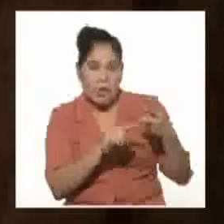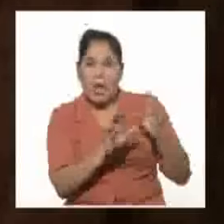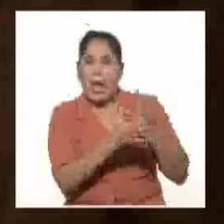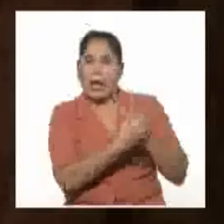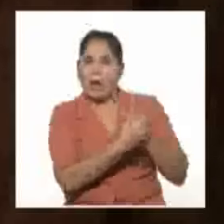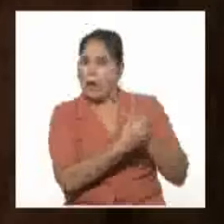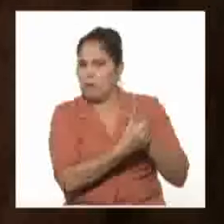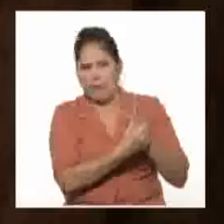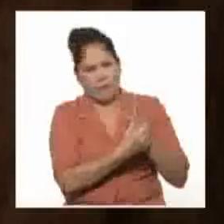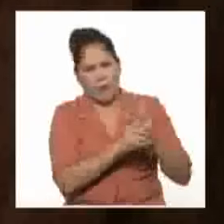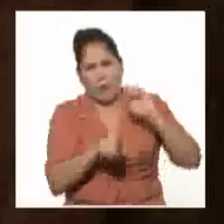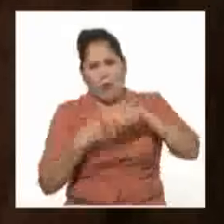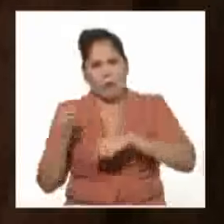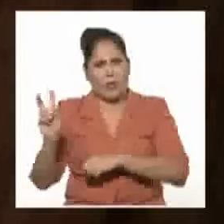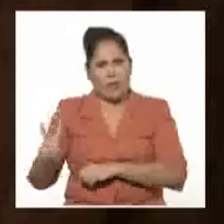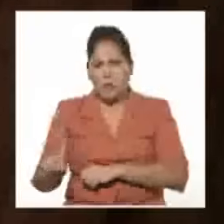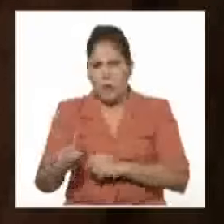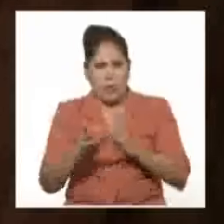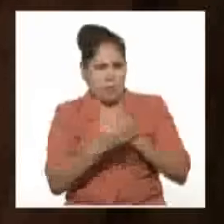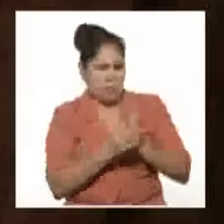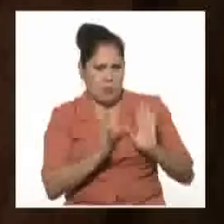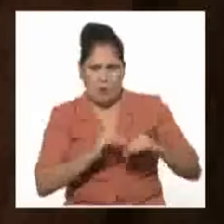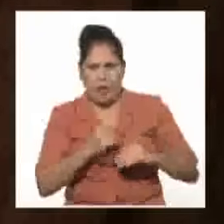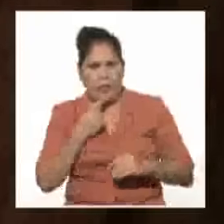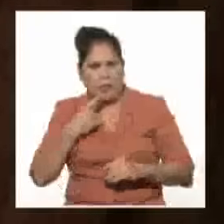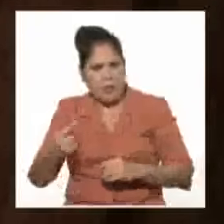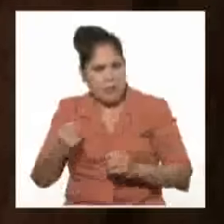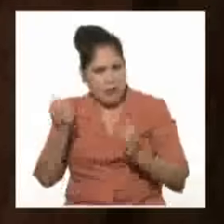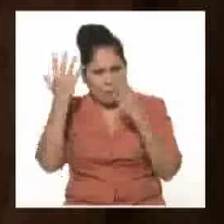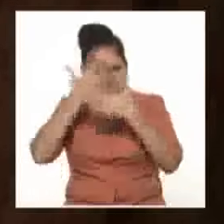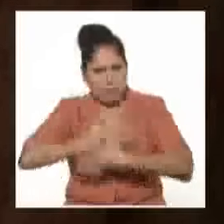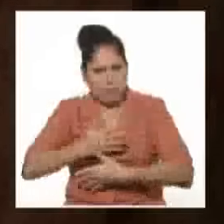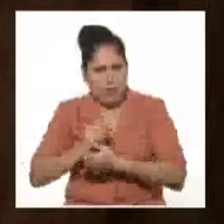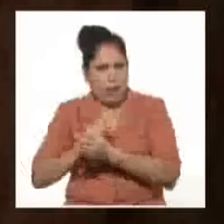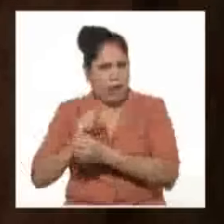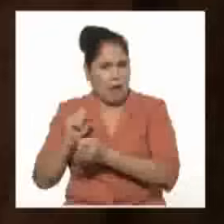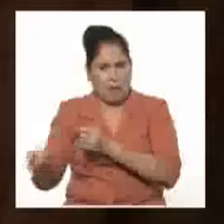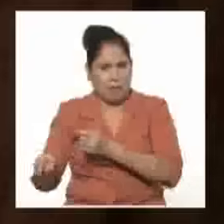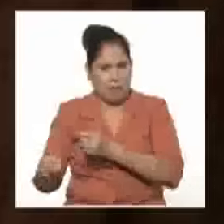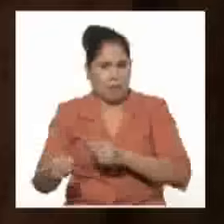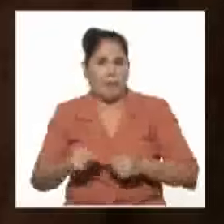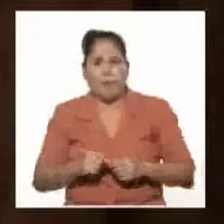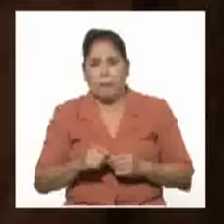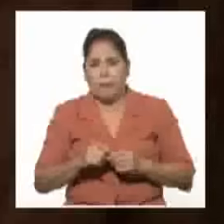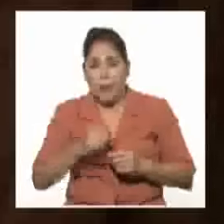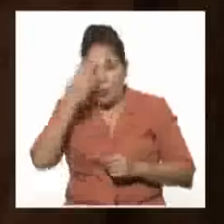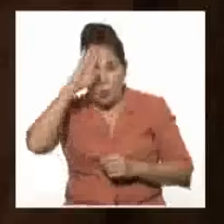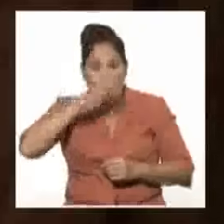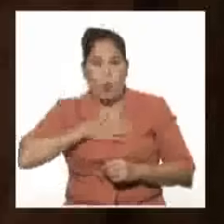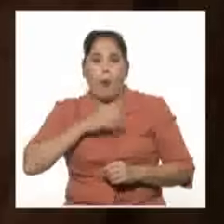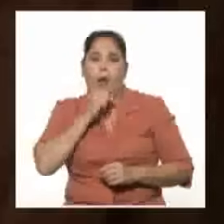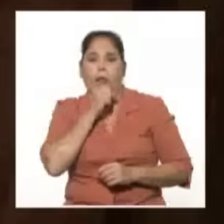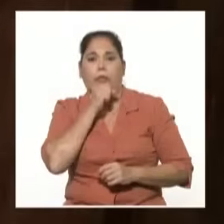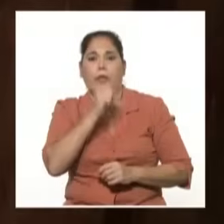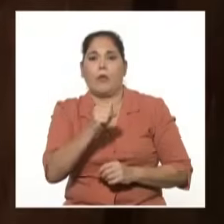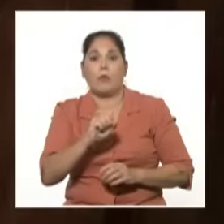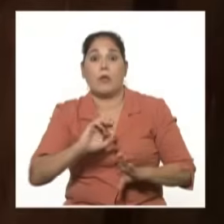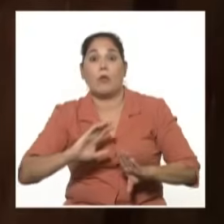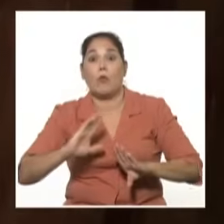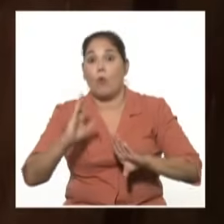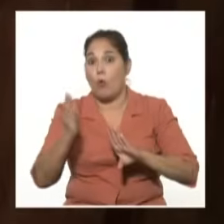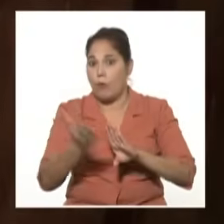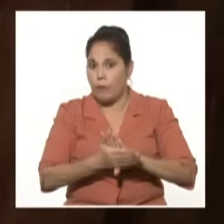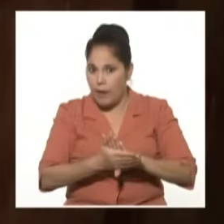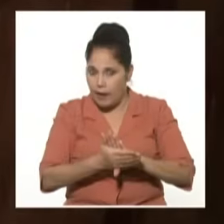amenazar al de Venezuela y a cualquier otro gobierno que consideren hostil. Cuba denuncia y condena